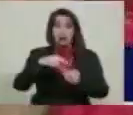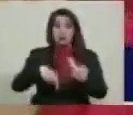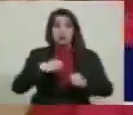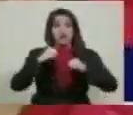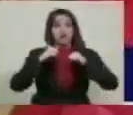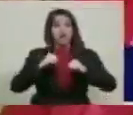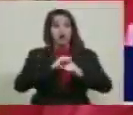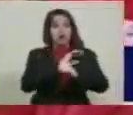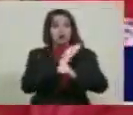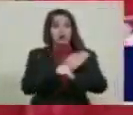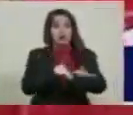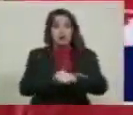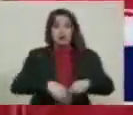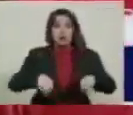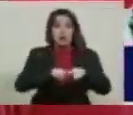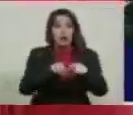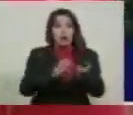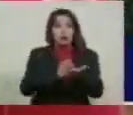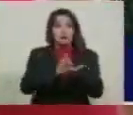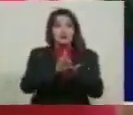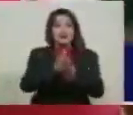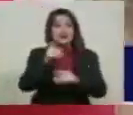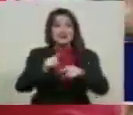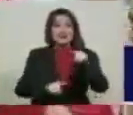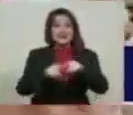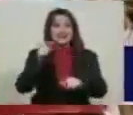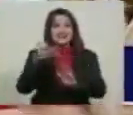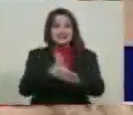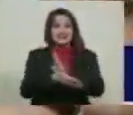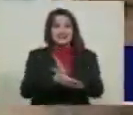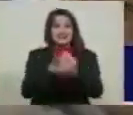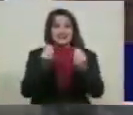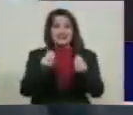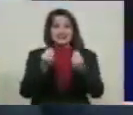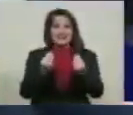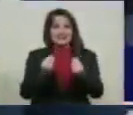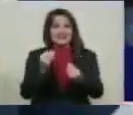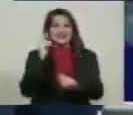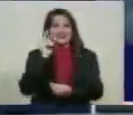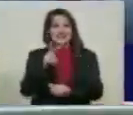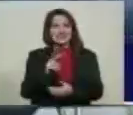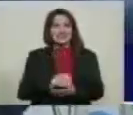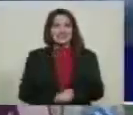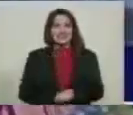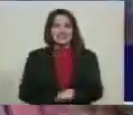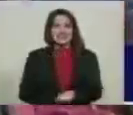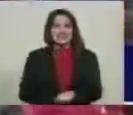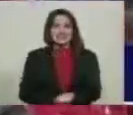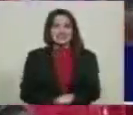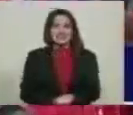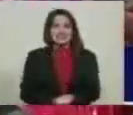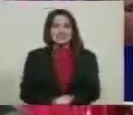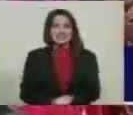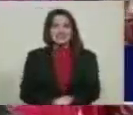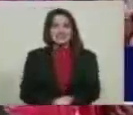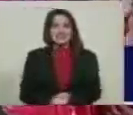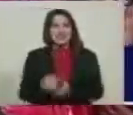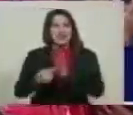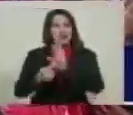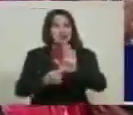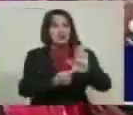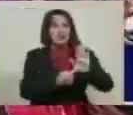está caminando hacia el futuro, la revolución está de pie con grandes muestras